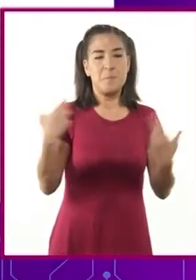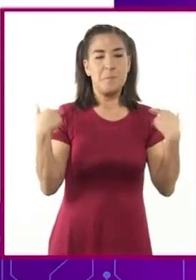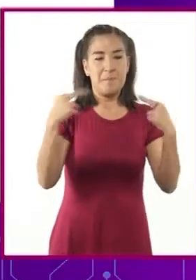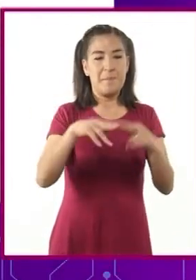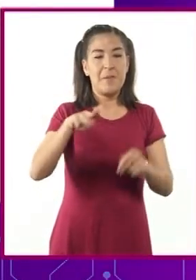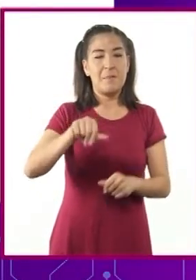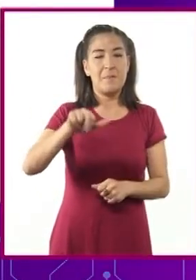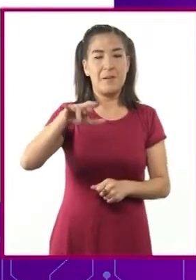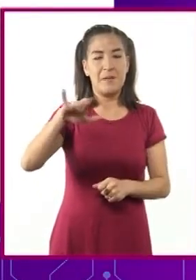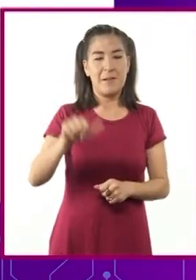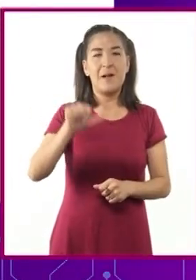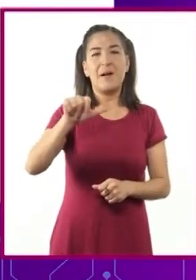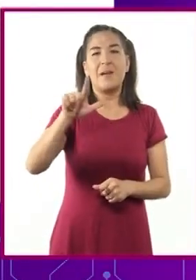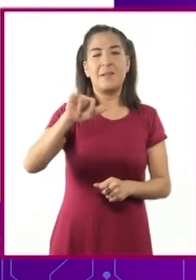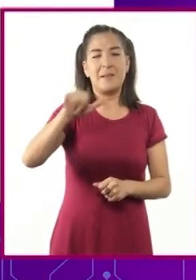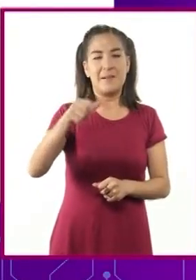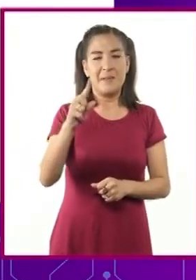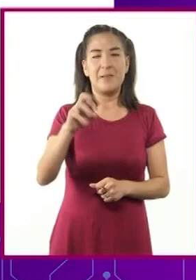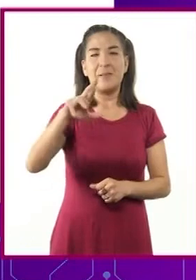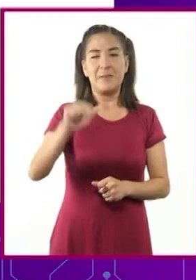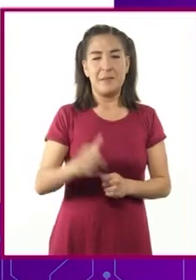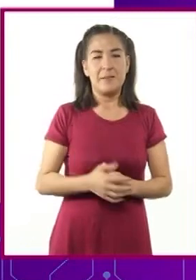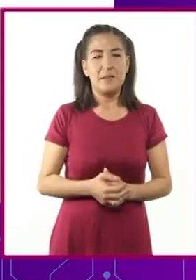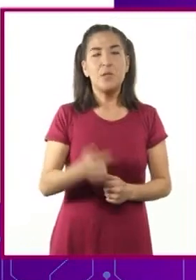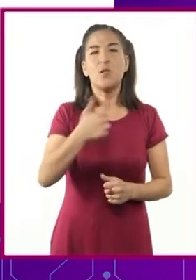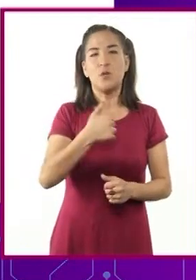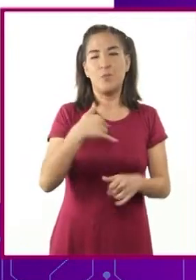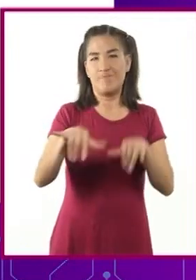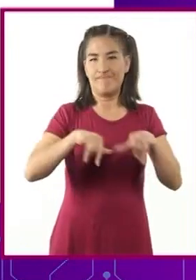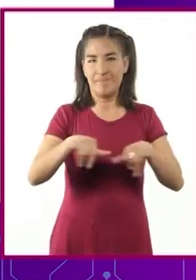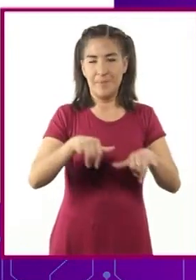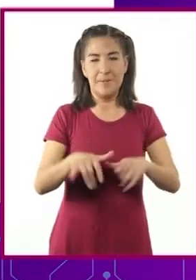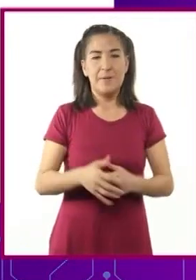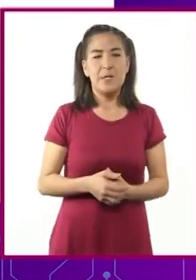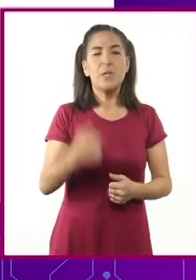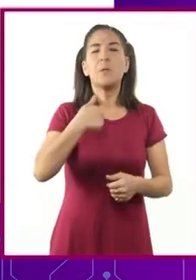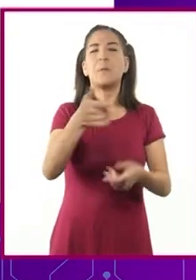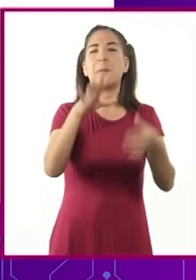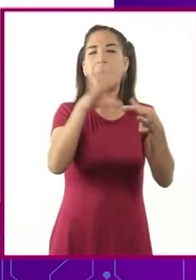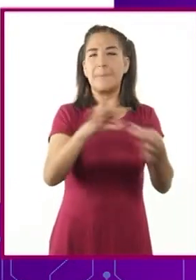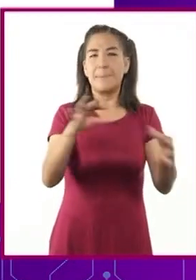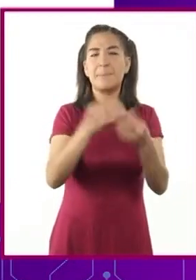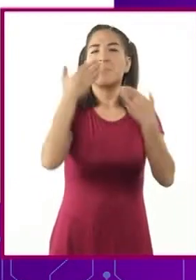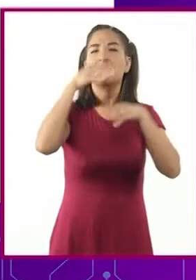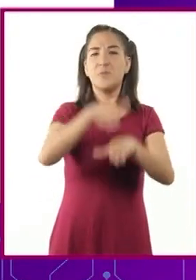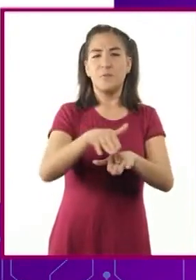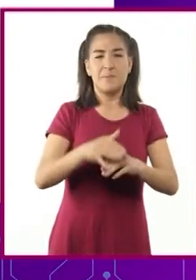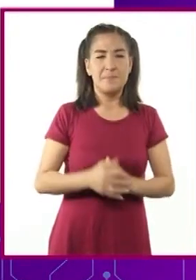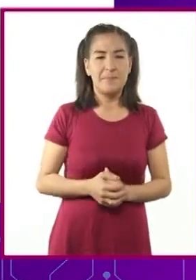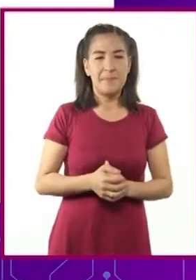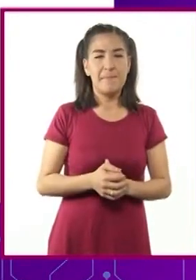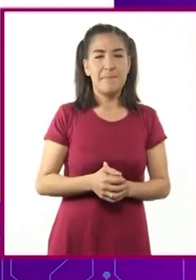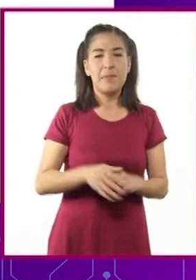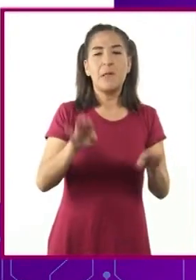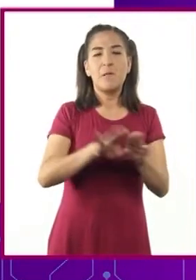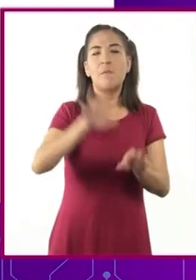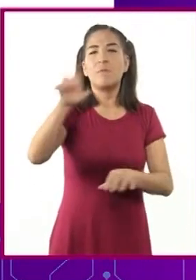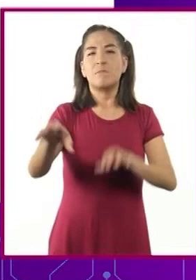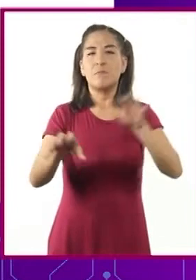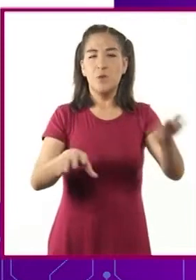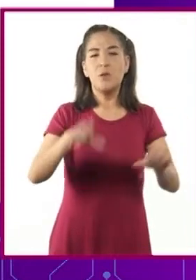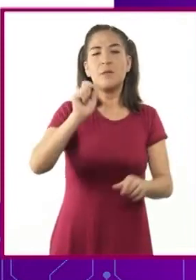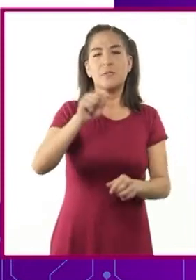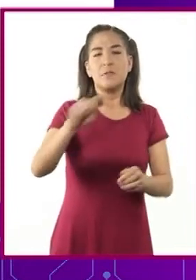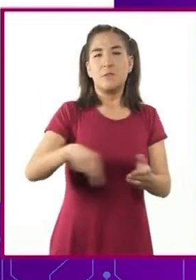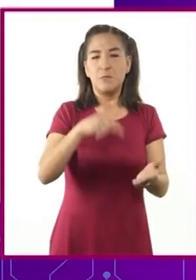María Alejandra Acosta García. Soy geógrafa. Les voy a hablar sobre distribución de la población